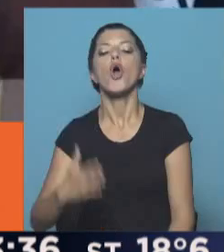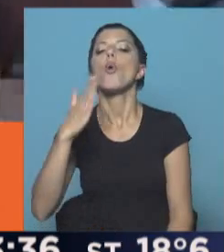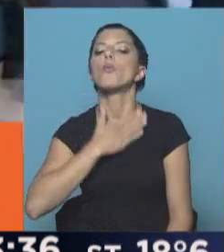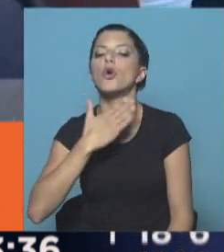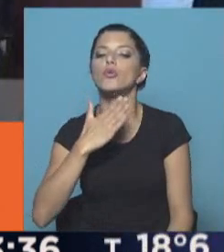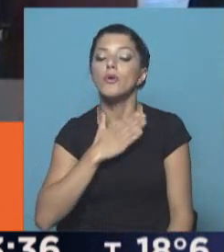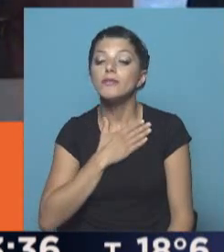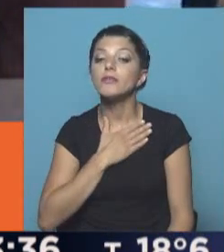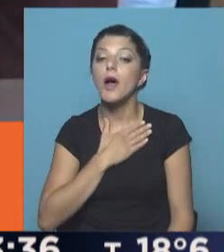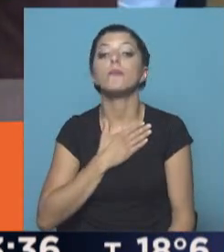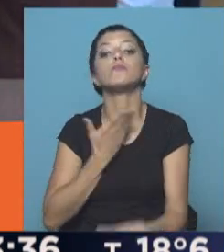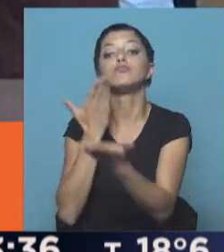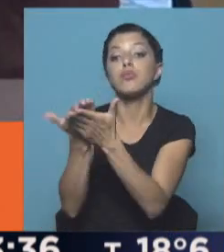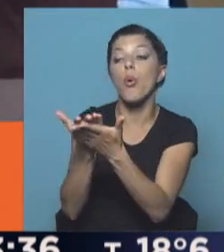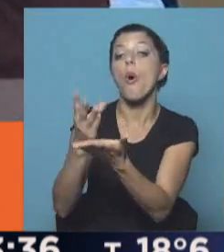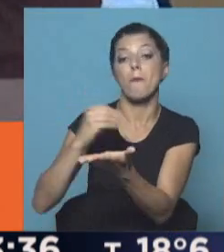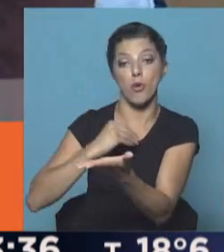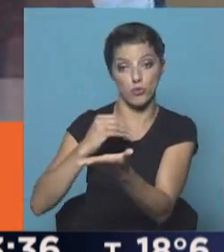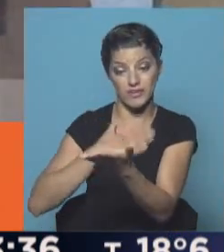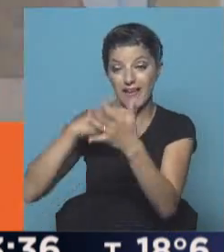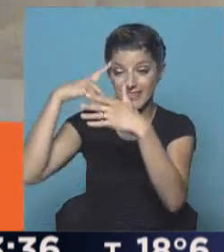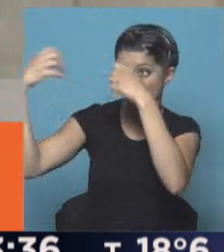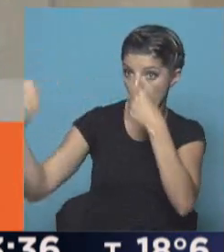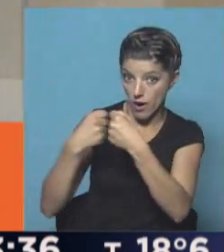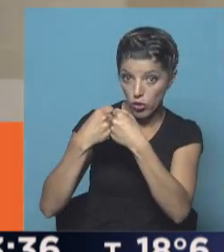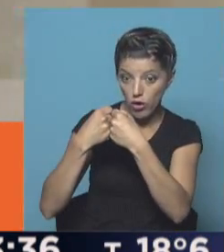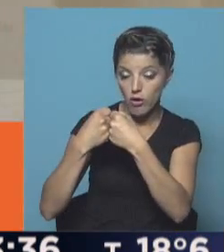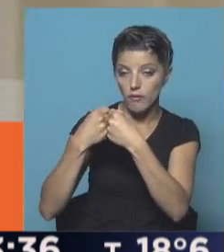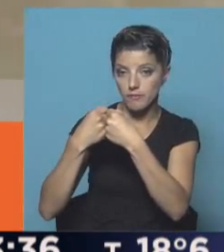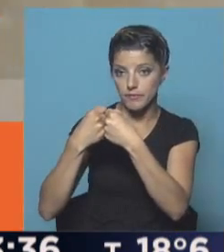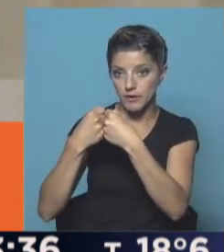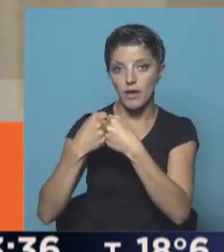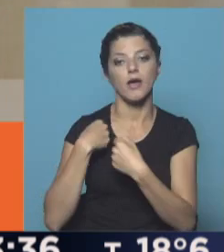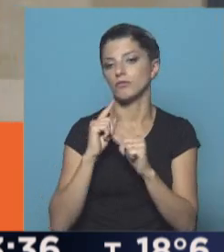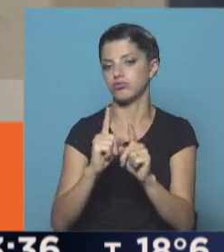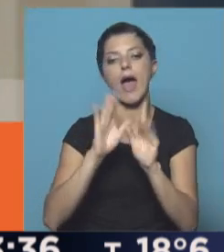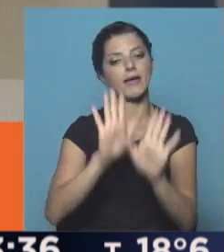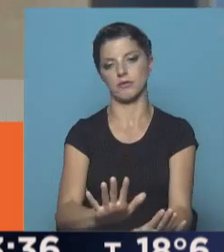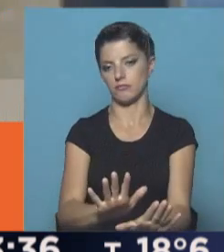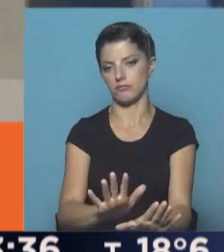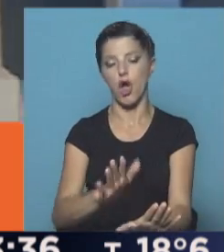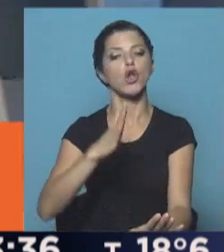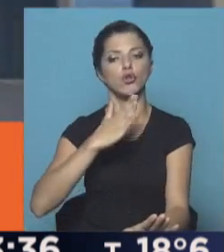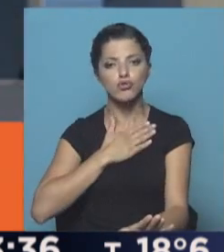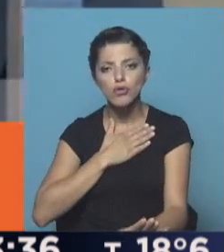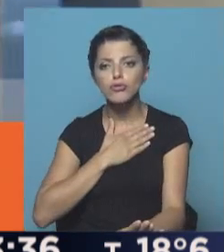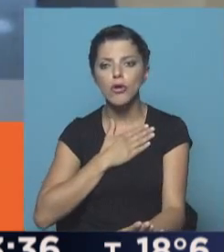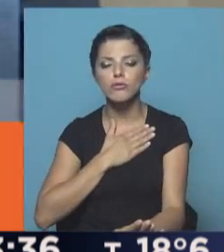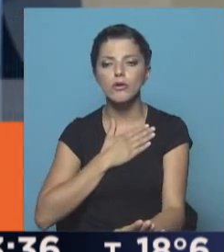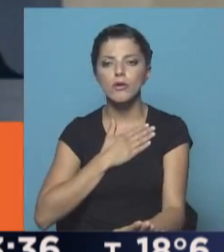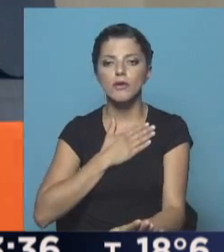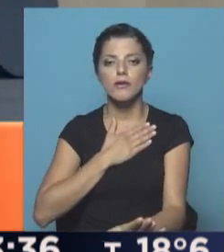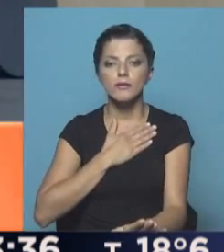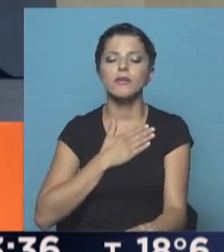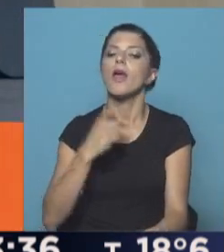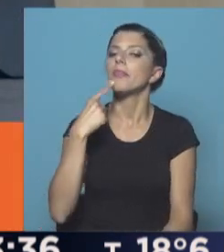mano extendida, nuestra voluntad de acuerdo con el Estado es inquebrantable. Nosotros no vamos a renunciar a hacerlo